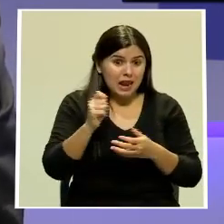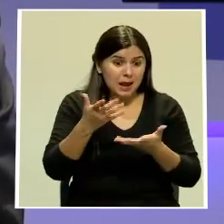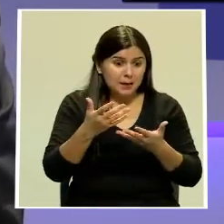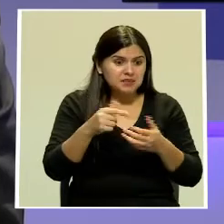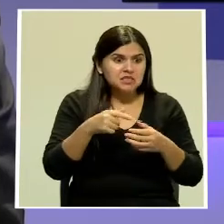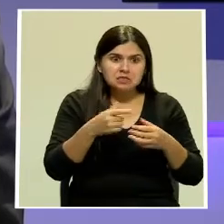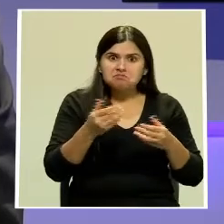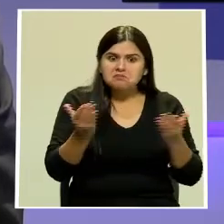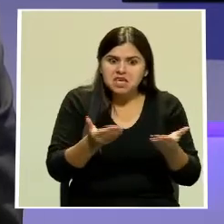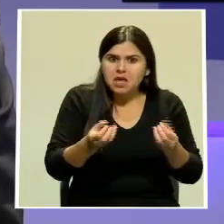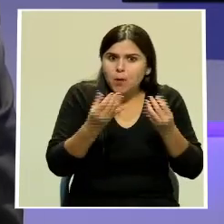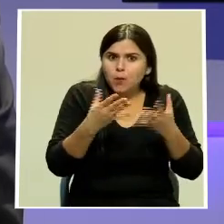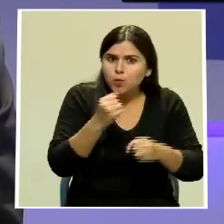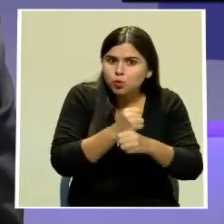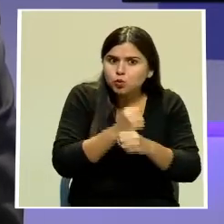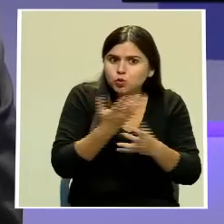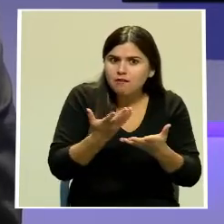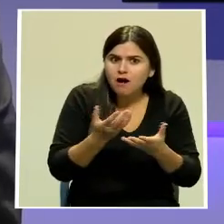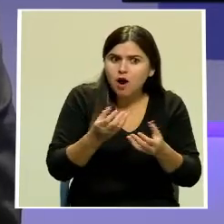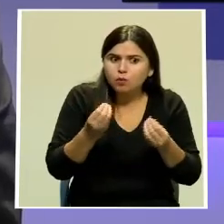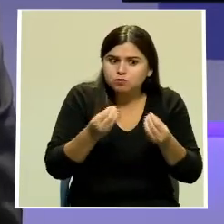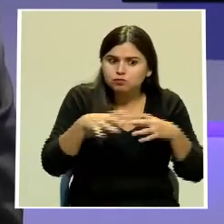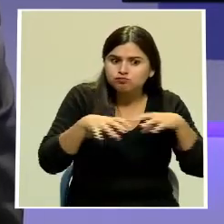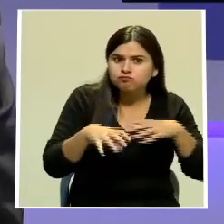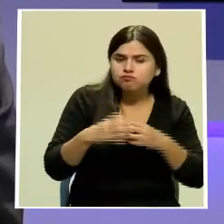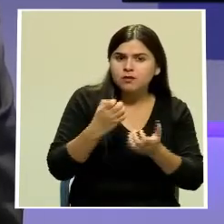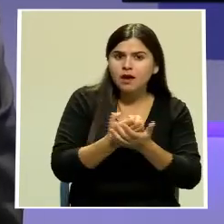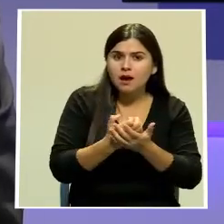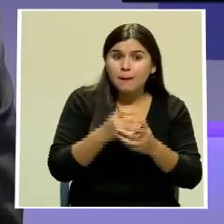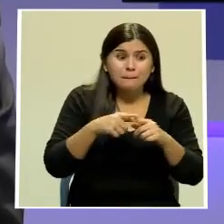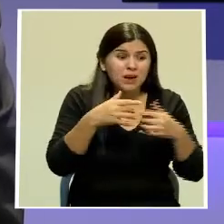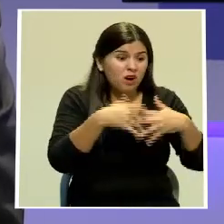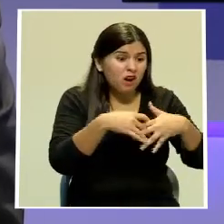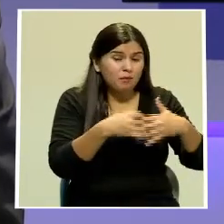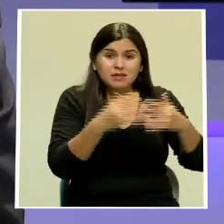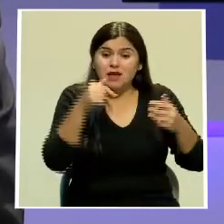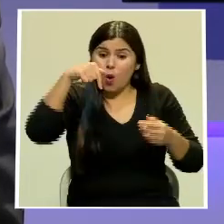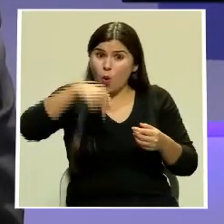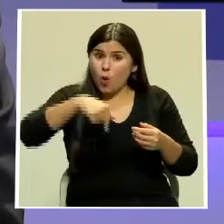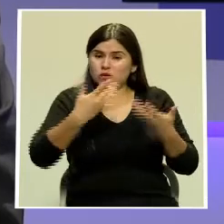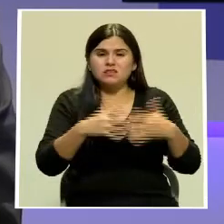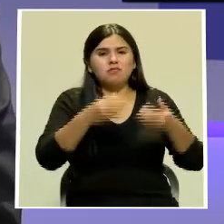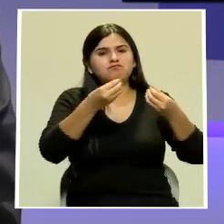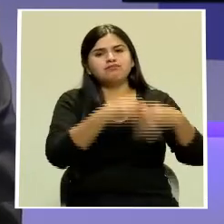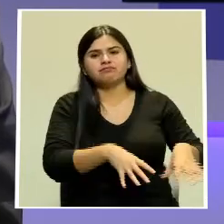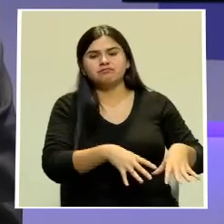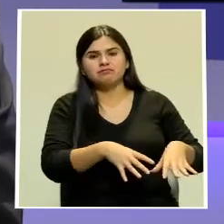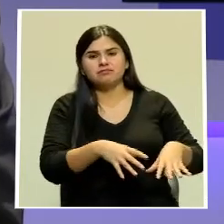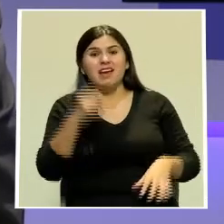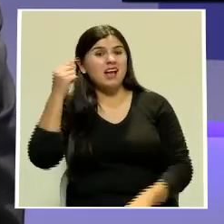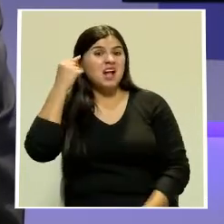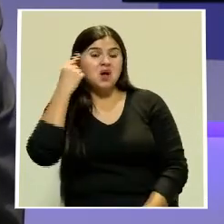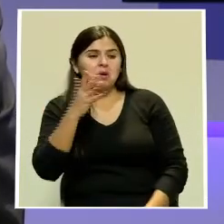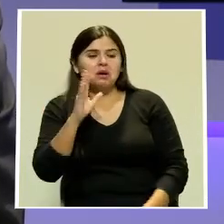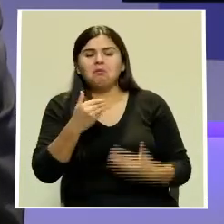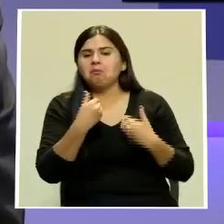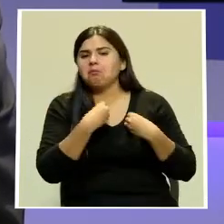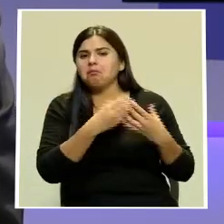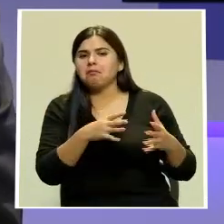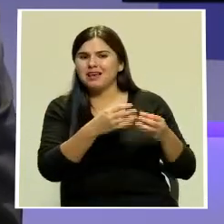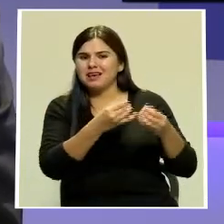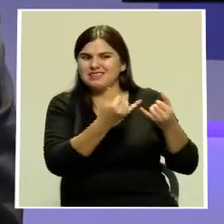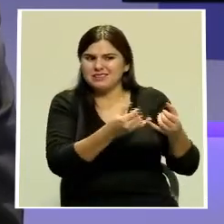mucho empleo, generaba dinamismo económico. Hoy esa planta no está, el Estado no hizo lo propio para sostenerla y en su lugar Migración piensa ser un